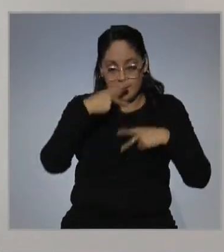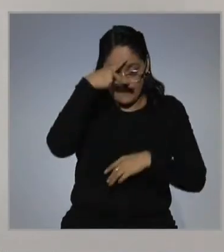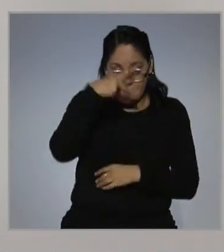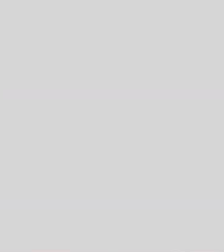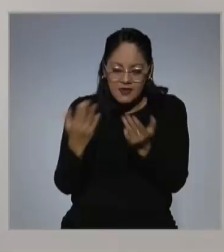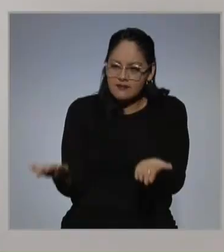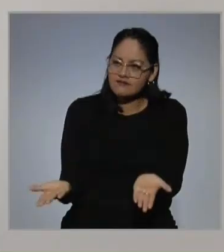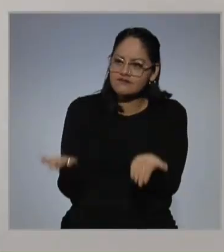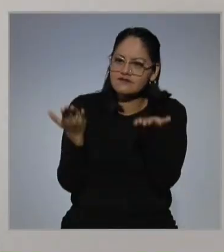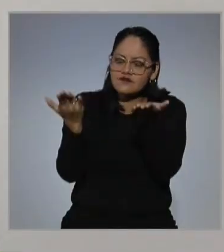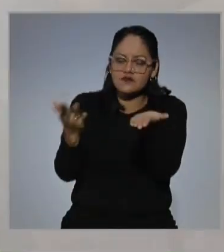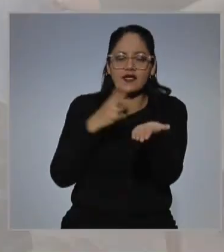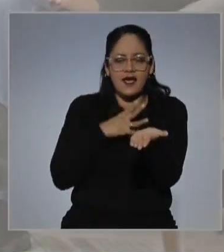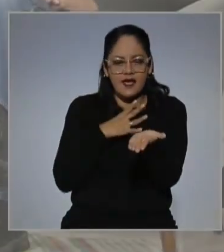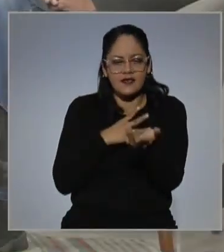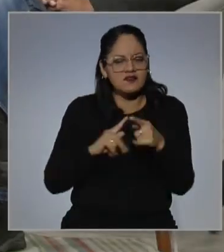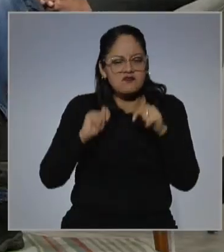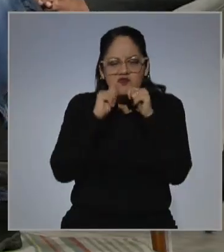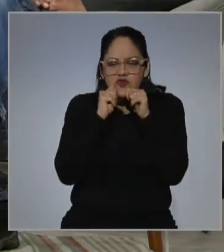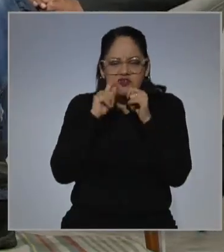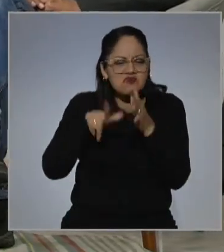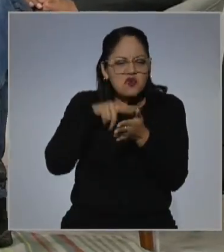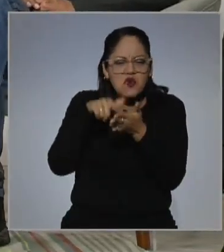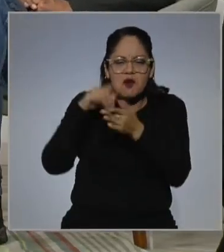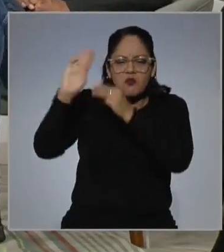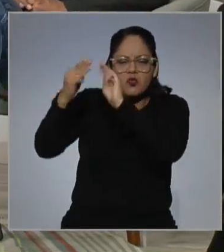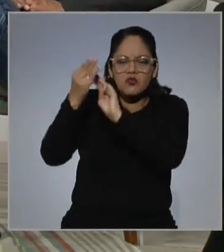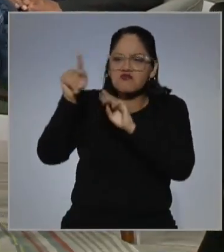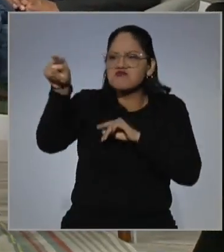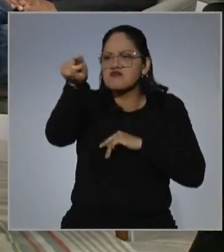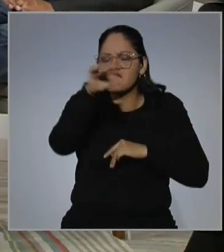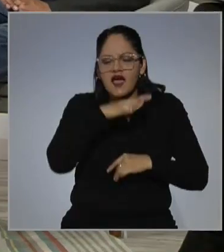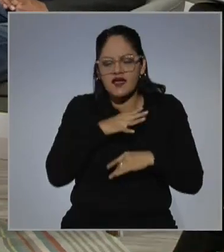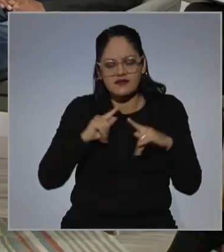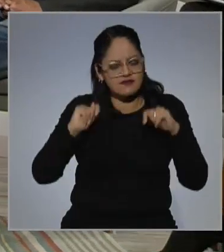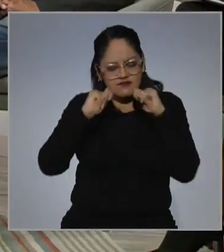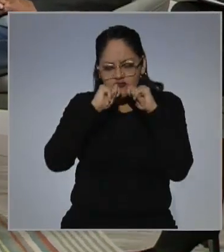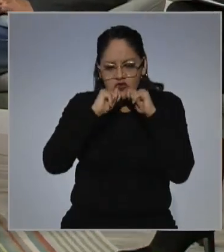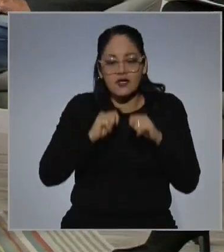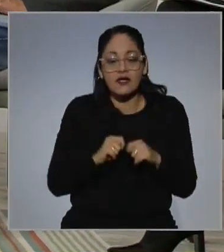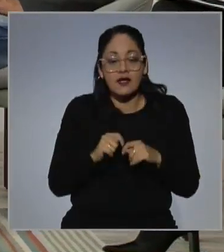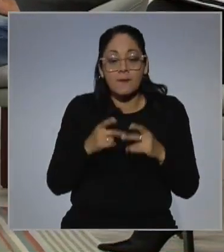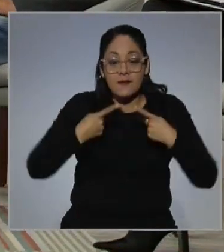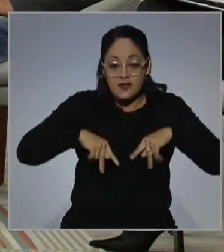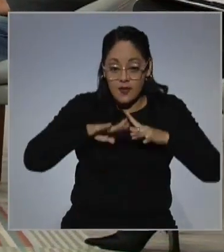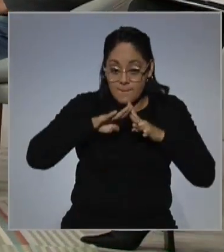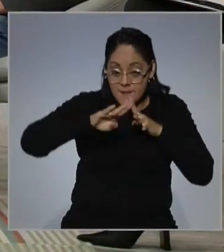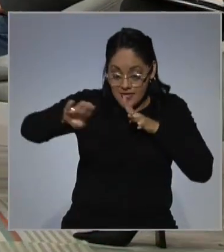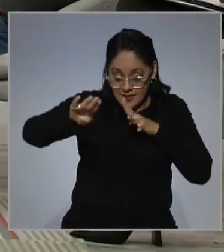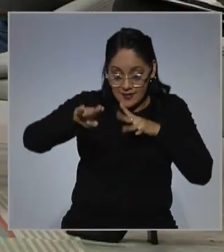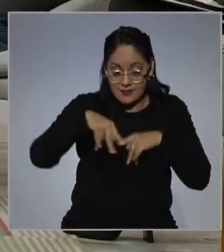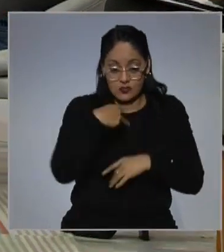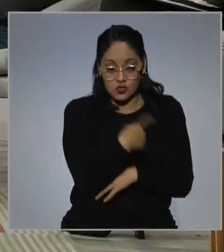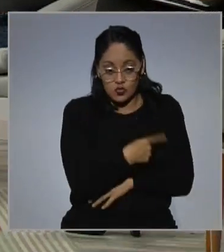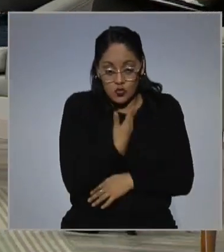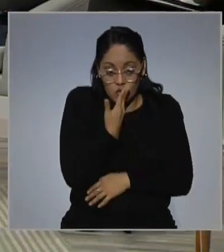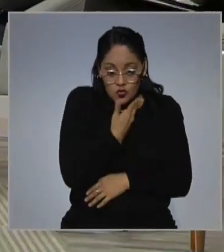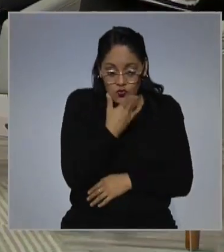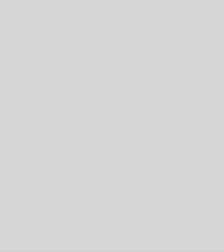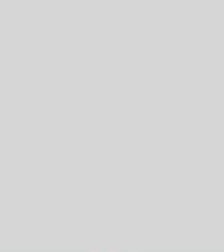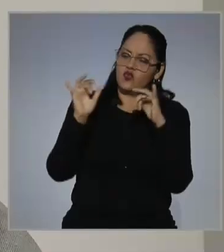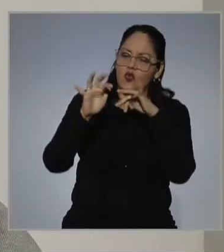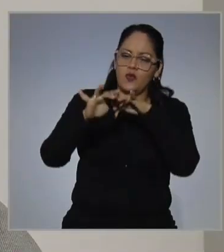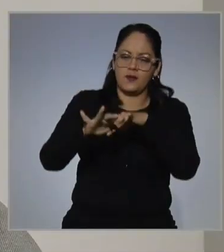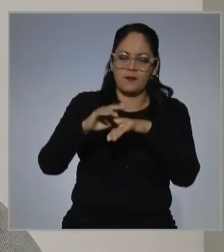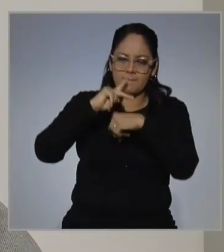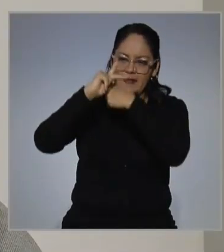que migran, no importa qué lugar del mundo ocupemos, ¿no? Entonces estos migrantes se llevan parte de esa